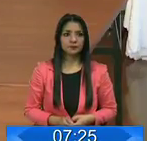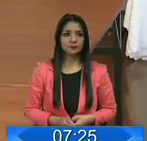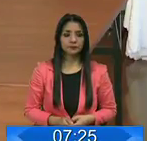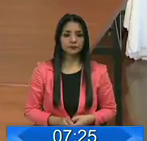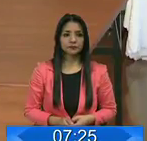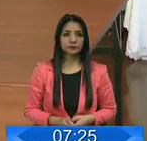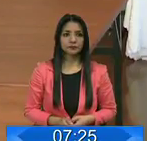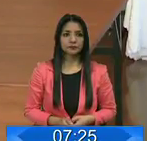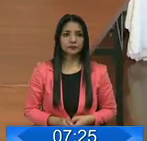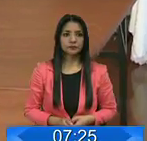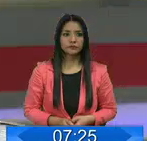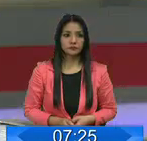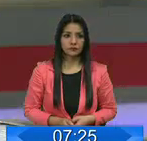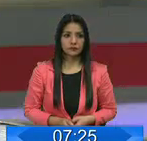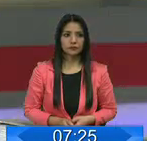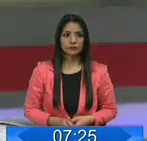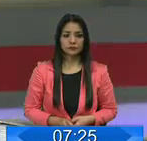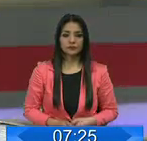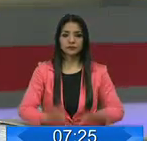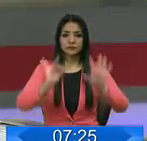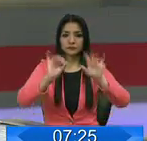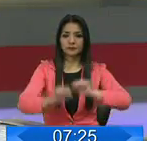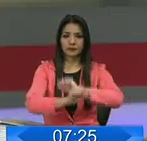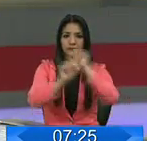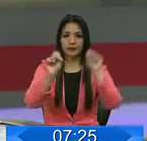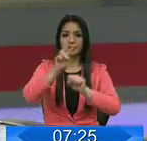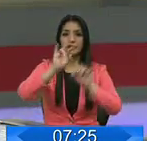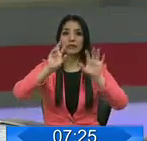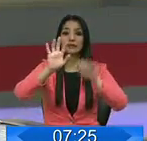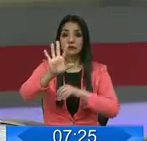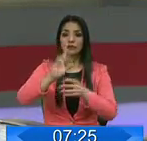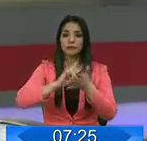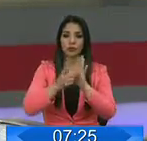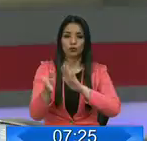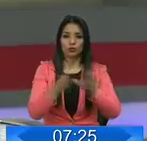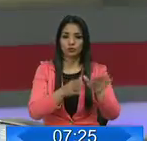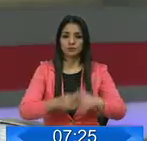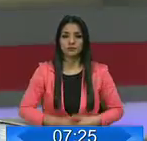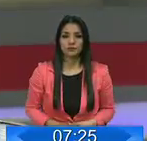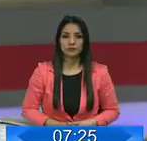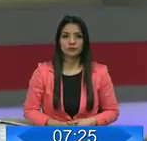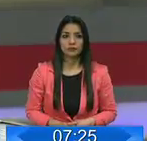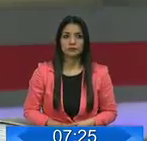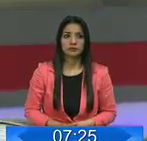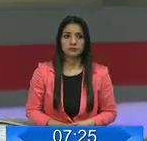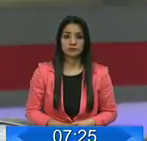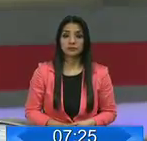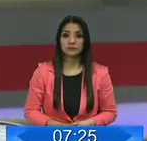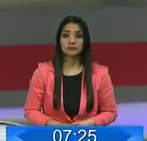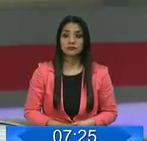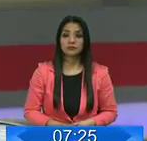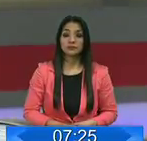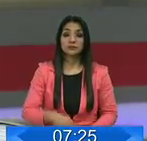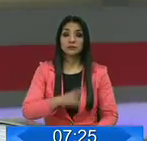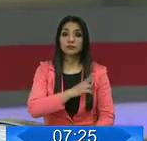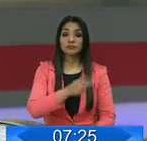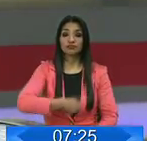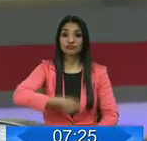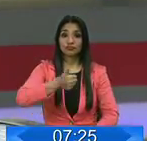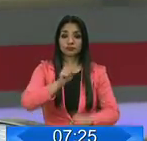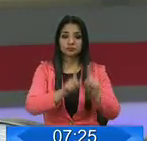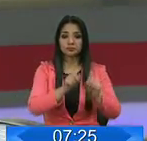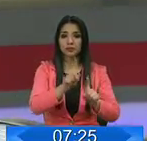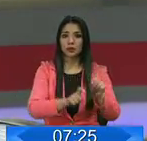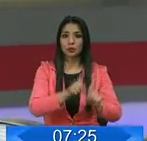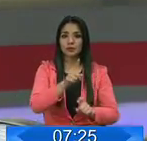Rojas. 7:25 de la mañana, 6:25 en Galápagos. En total reserva, académicos elaborarán el banco de preguntas para el examen